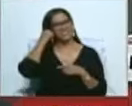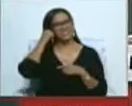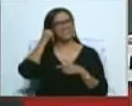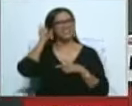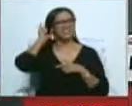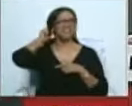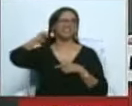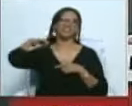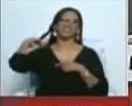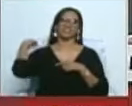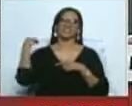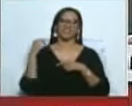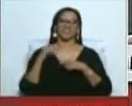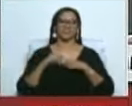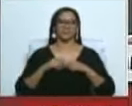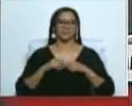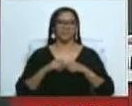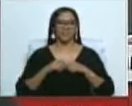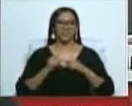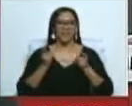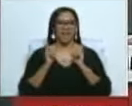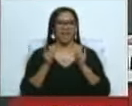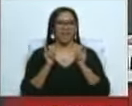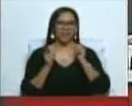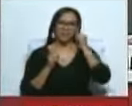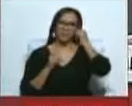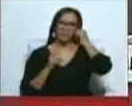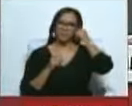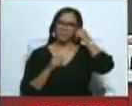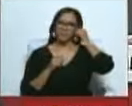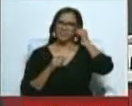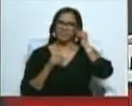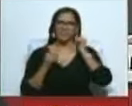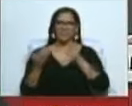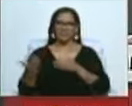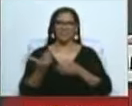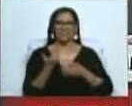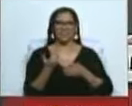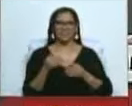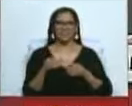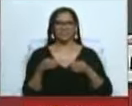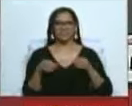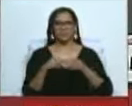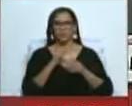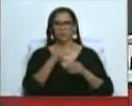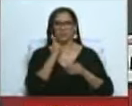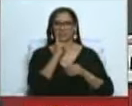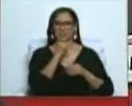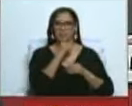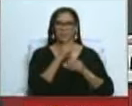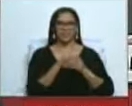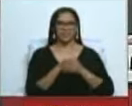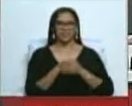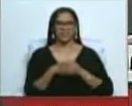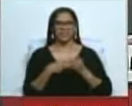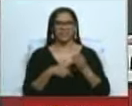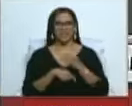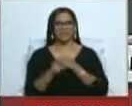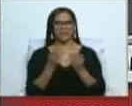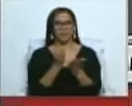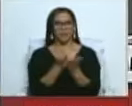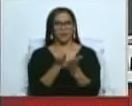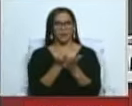Me llegan algunos, cuando digo un patriota cooperante que no puedo decir el nombre, no puedo decir el nombre. Le mando las pruebas.